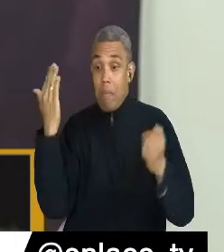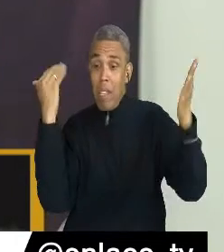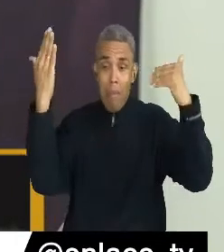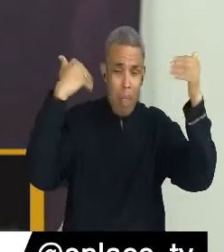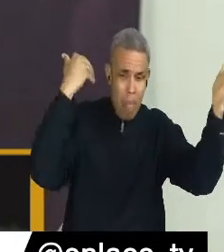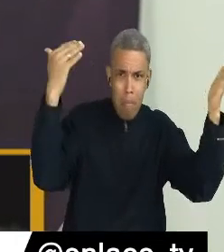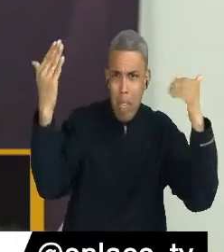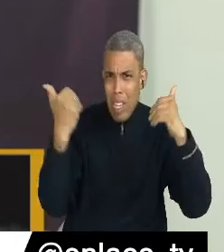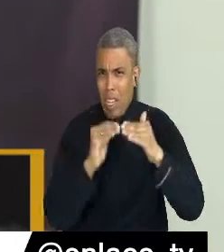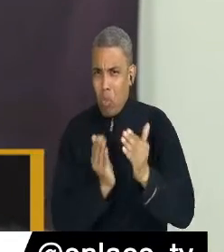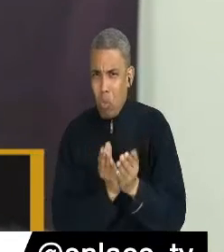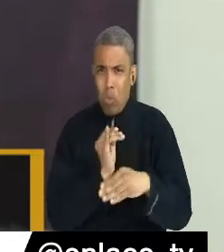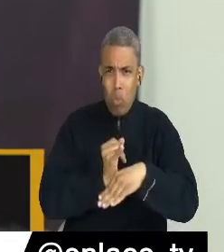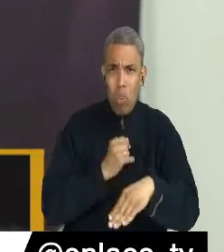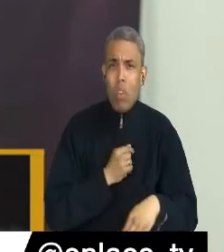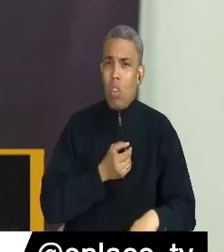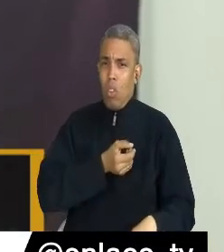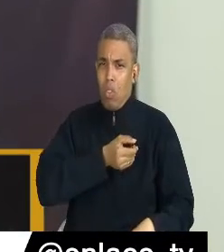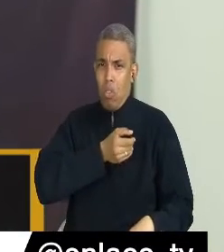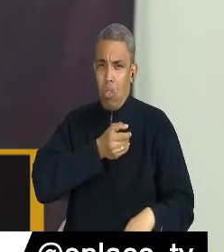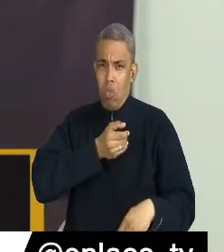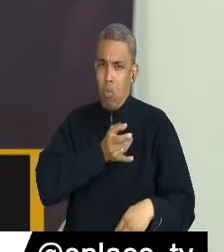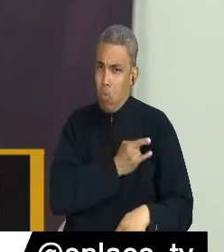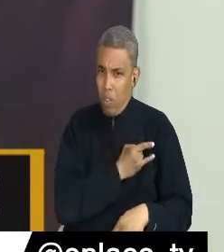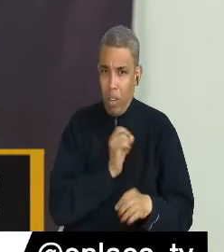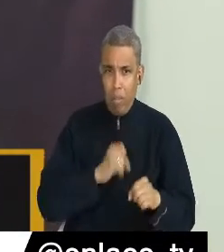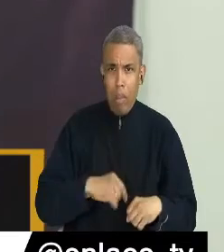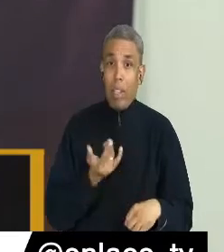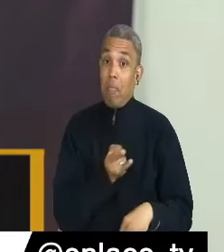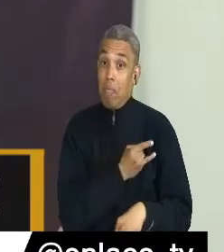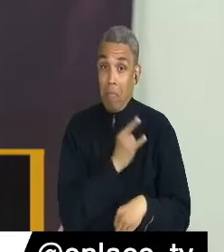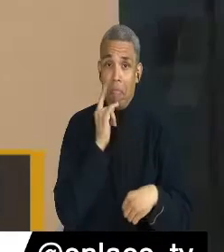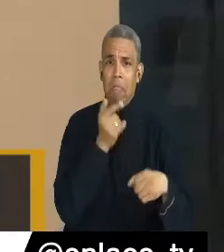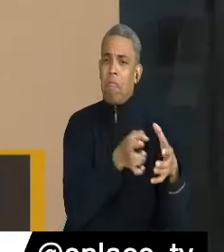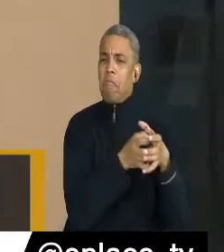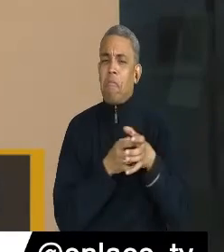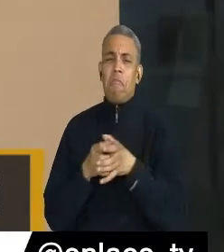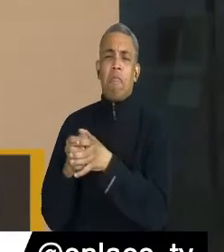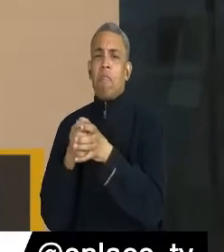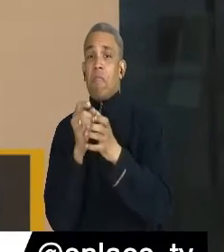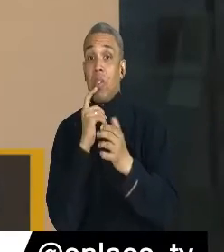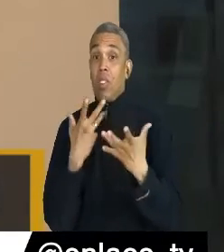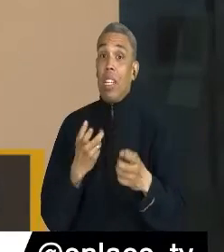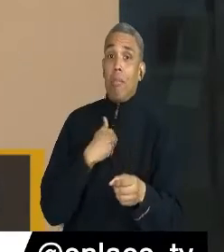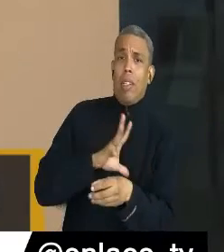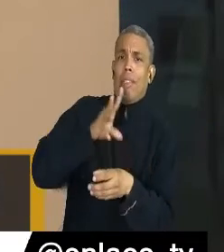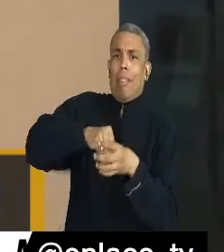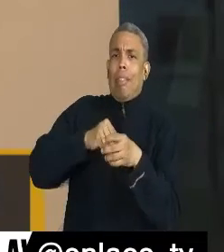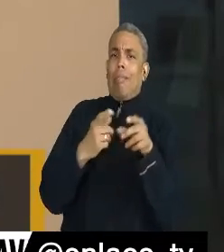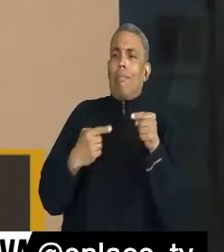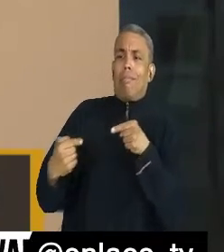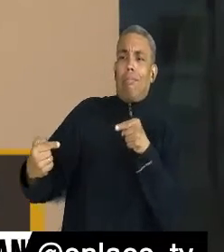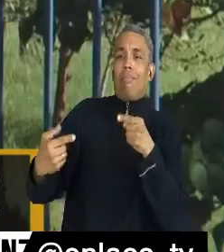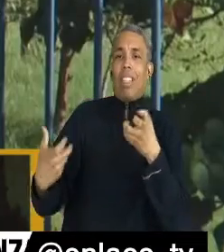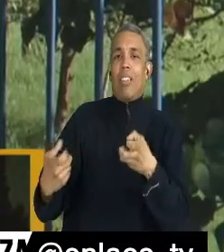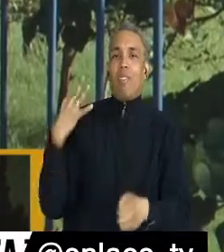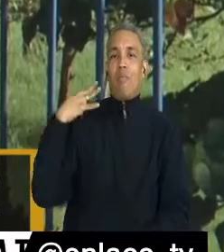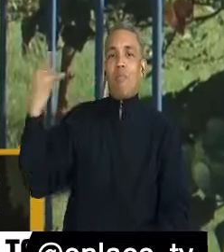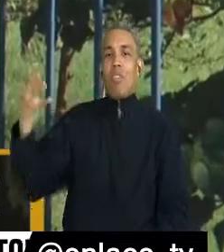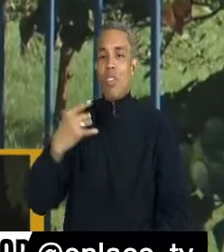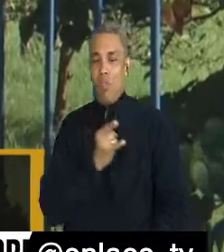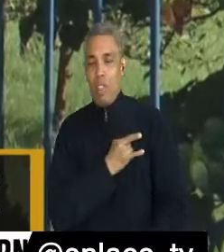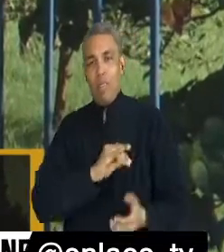santander en una competencia entre varias instituciones escogieron a únicas como la sede del encuentro departamental de semilleros que se